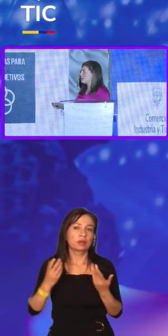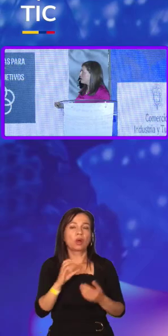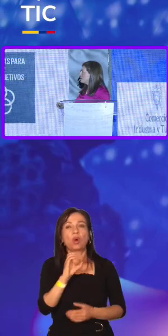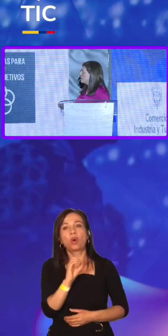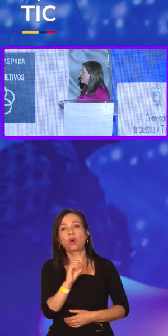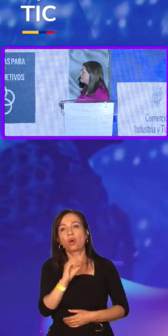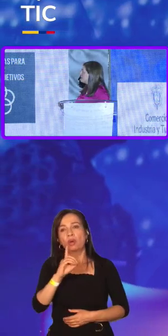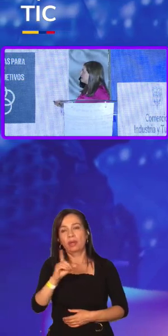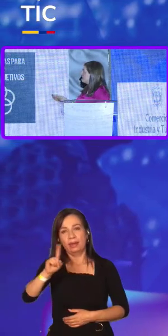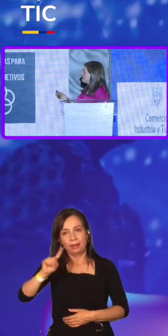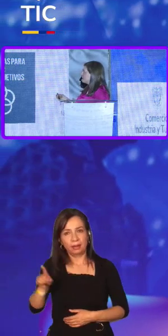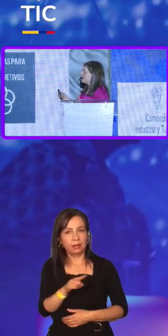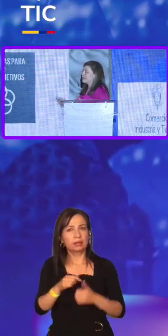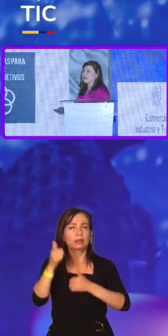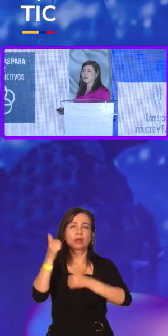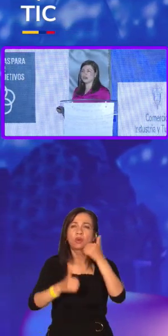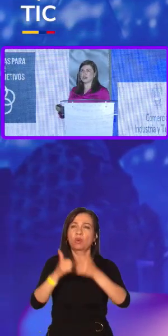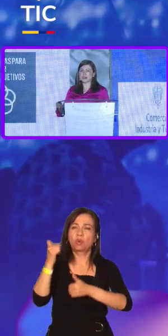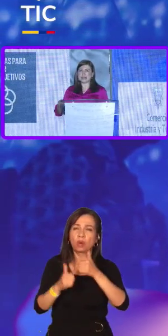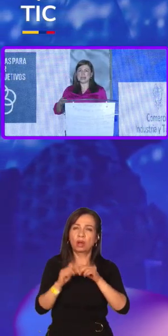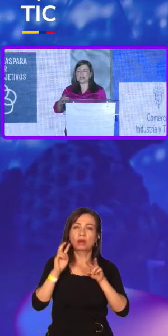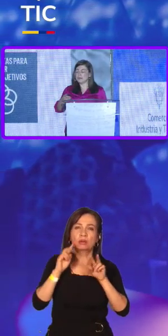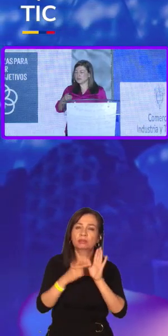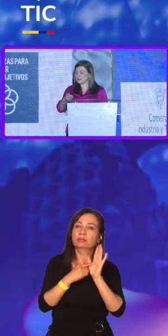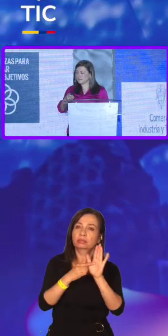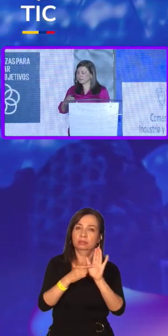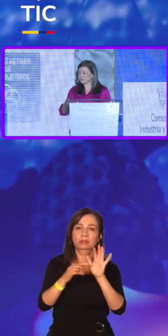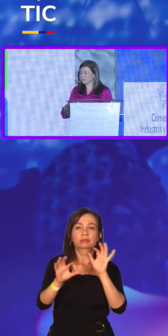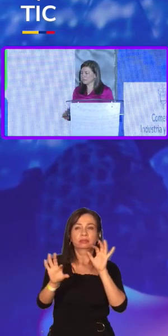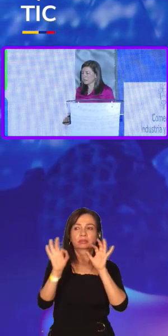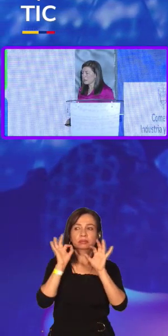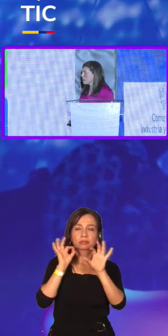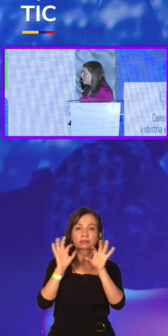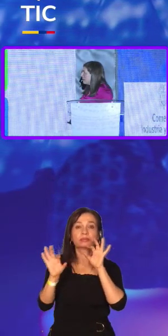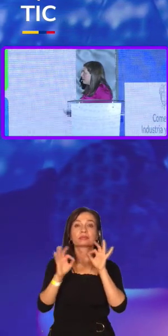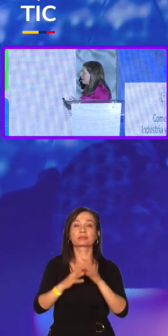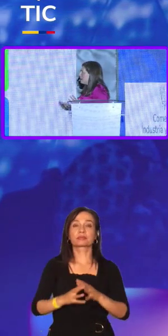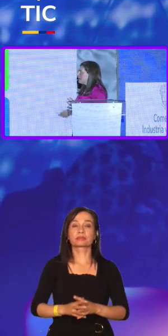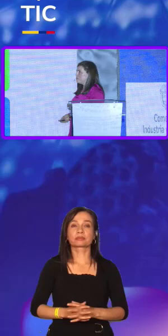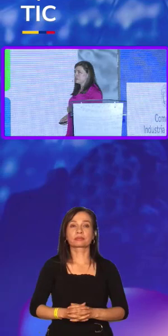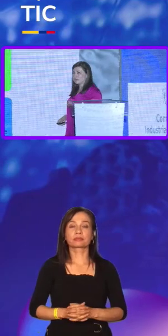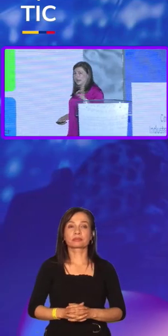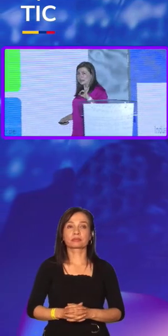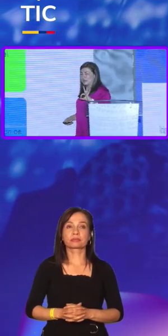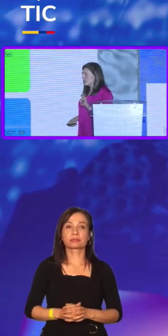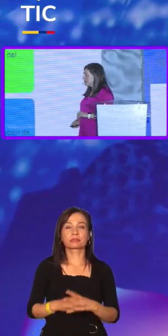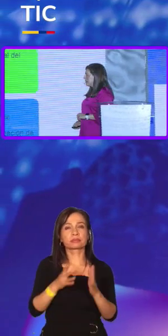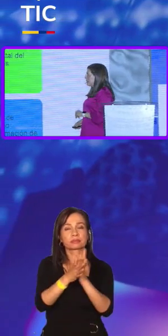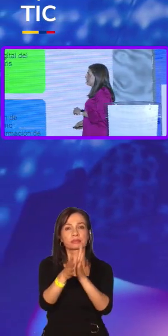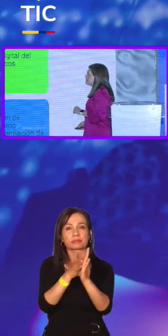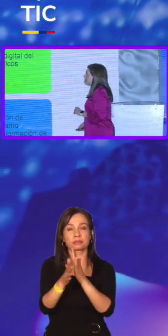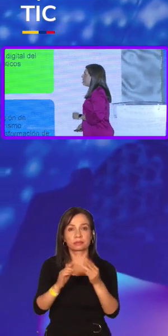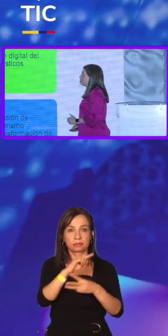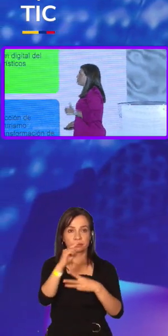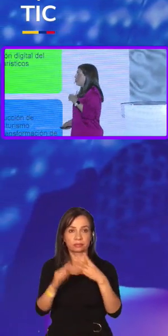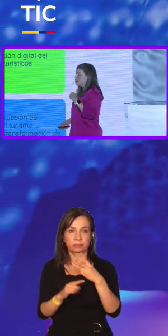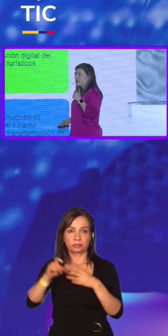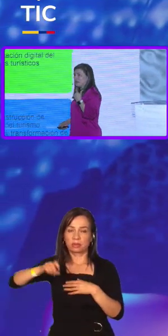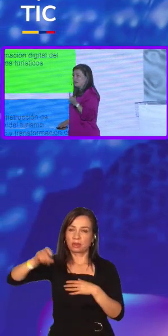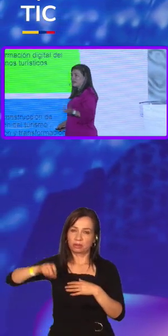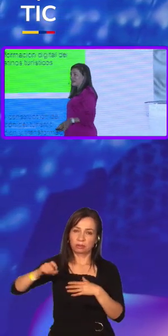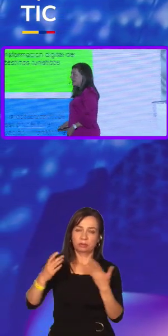son los ODS relacionados con esto. Entonces, estos fueron los que elegimos. Y dijimos, hay tres cosas